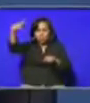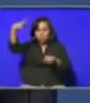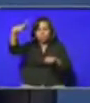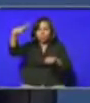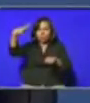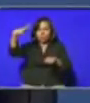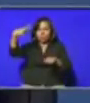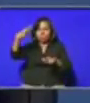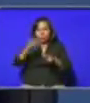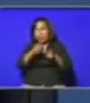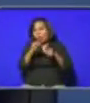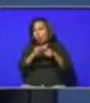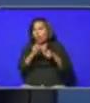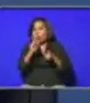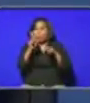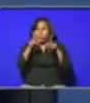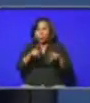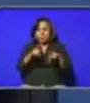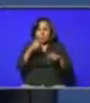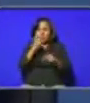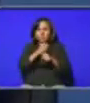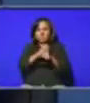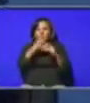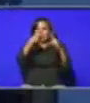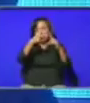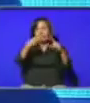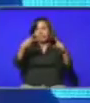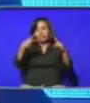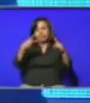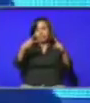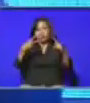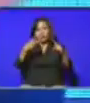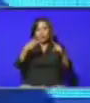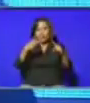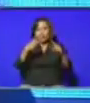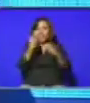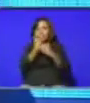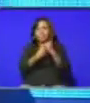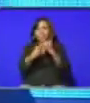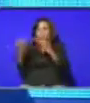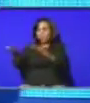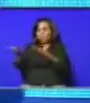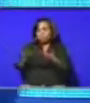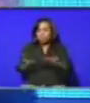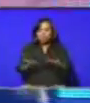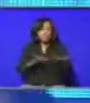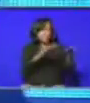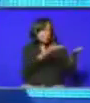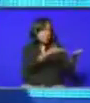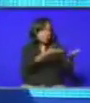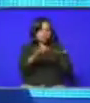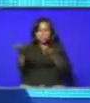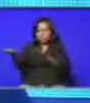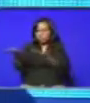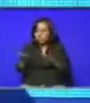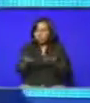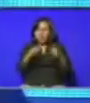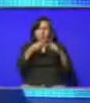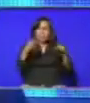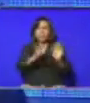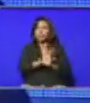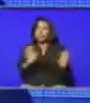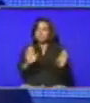o una persona que trabaja en un hotel atendiendo solamente a personas para dirigirlas en el hotel a donde tiene que ir para resolver X o Y cosas.